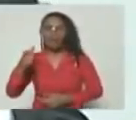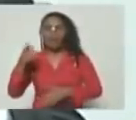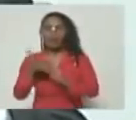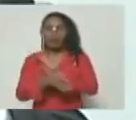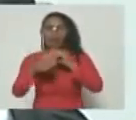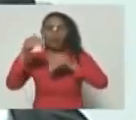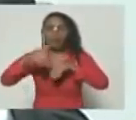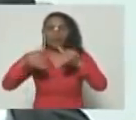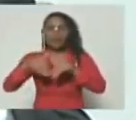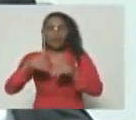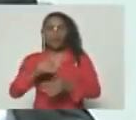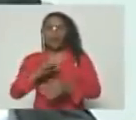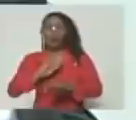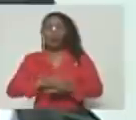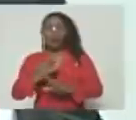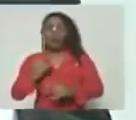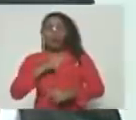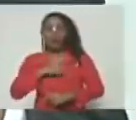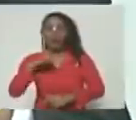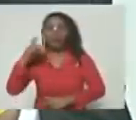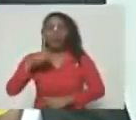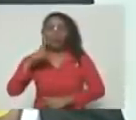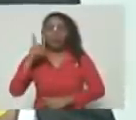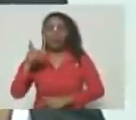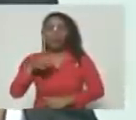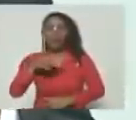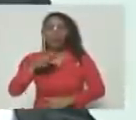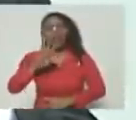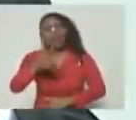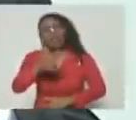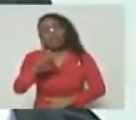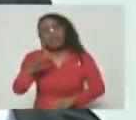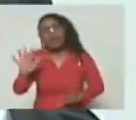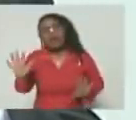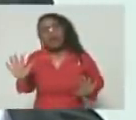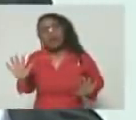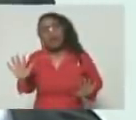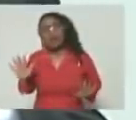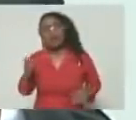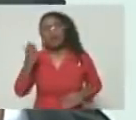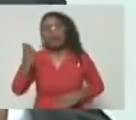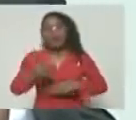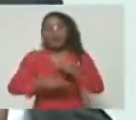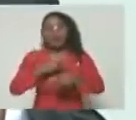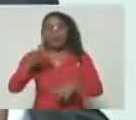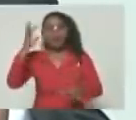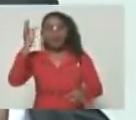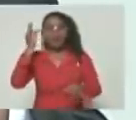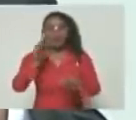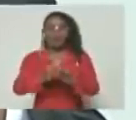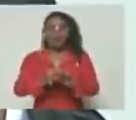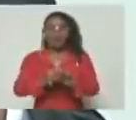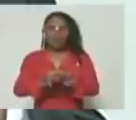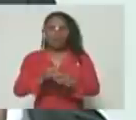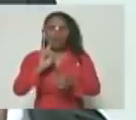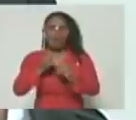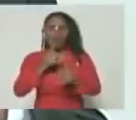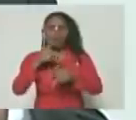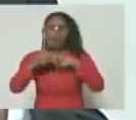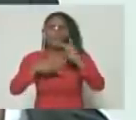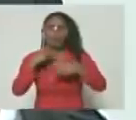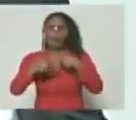consideramos, presidente, tal vez usted haya actuado de buena fe en ciertas políticas.